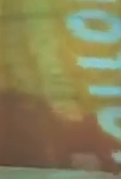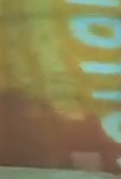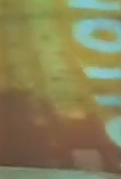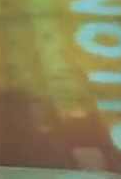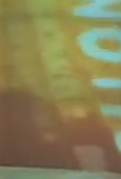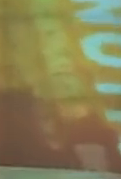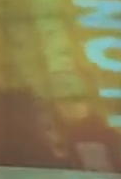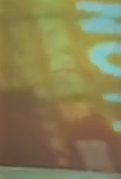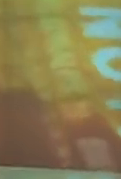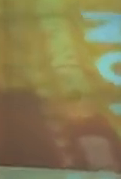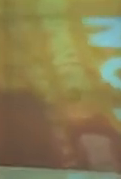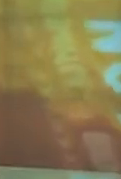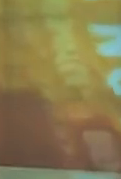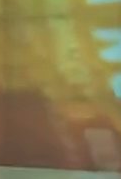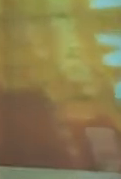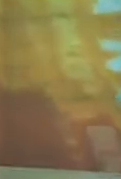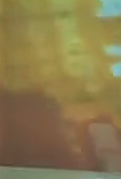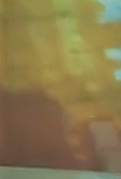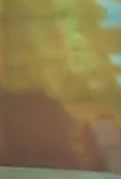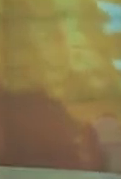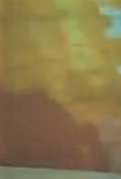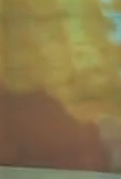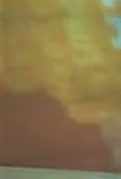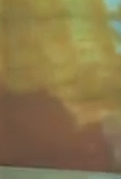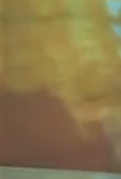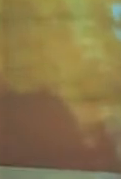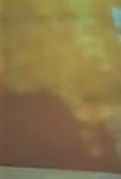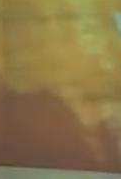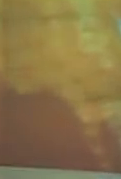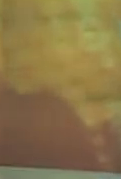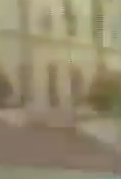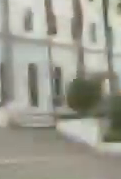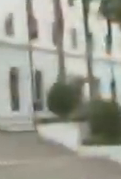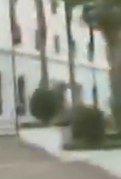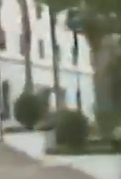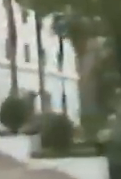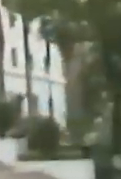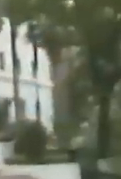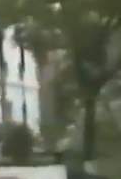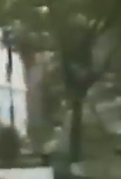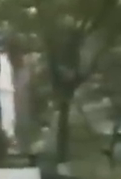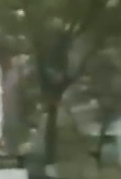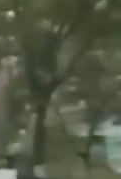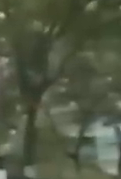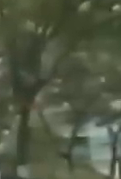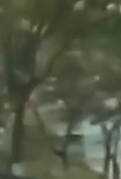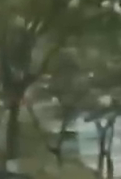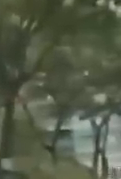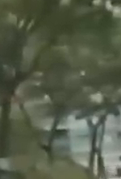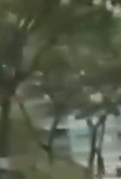A esta hora hay información de último minuto con la actividad presidencial. Veamos.